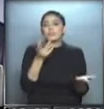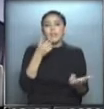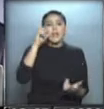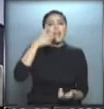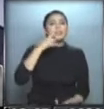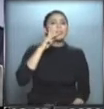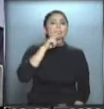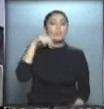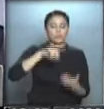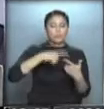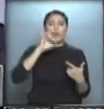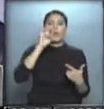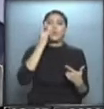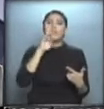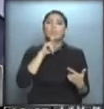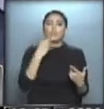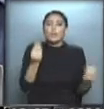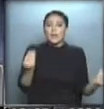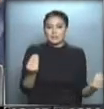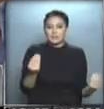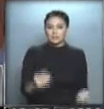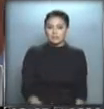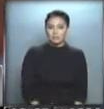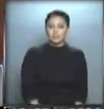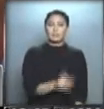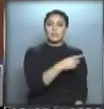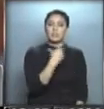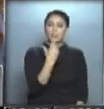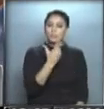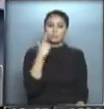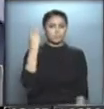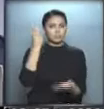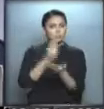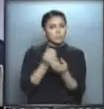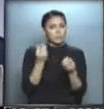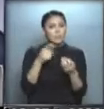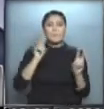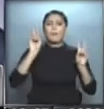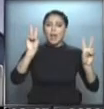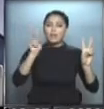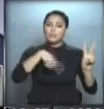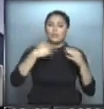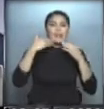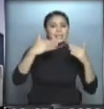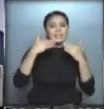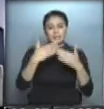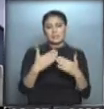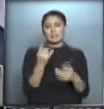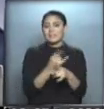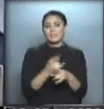concurso qué pasa con esa gente son grande dirigente de la provincia unos aires son peronistas son agradecidos